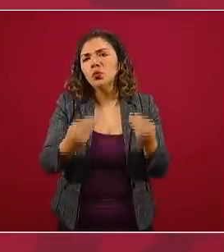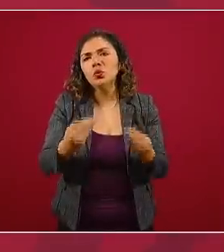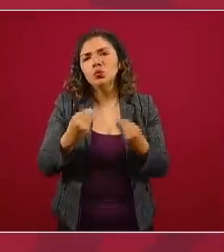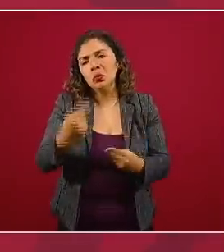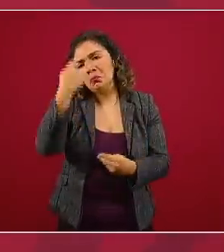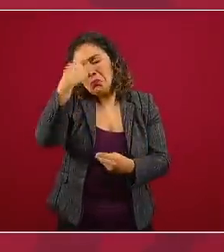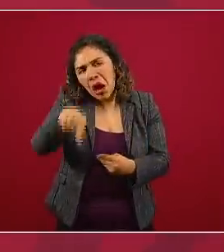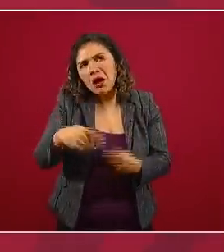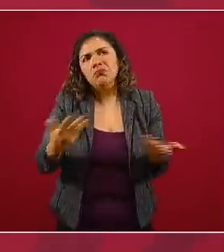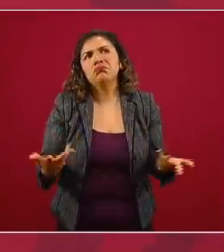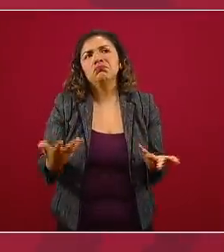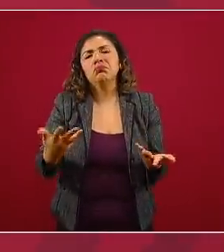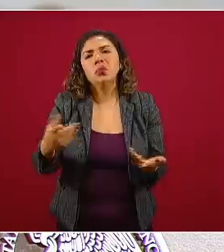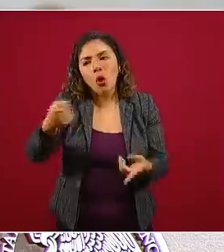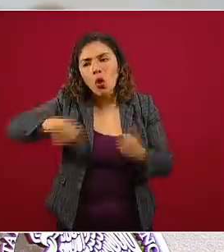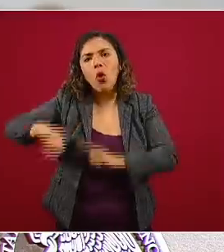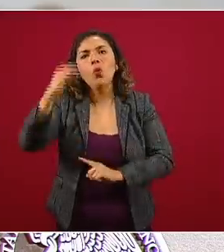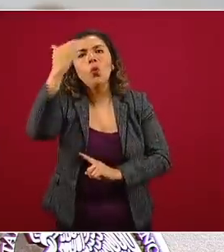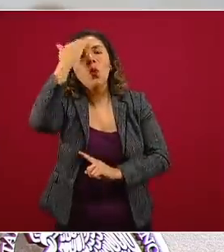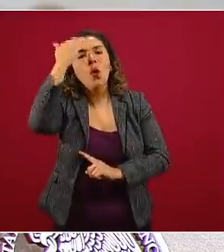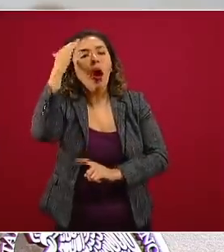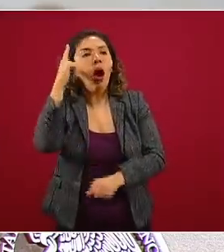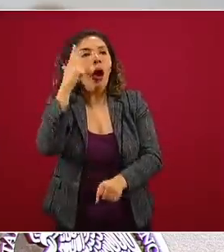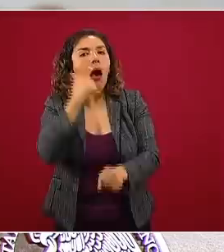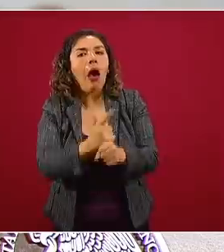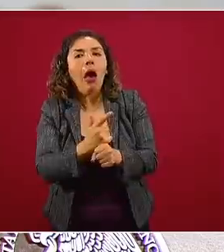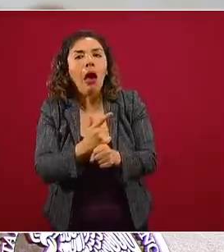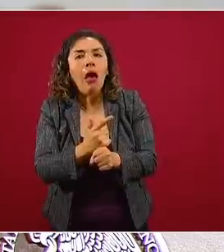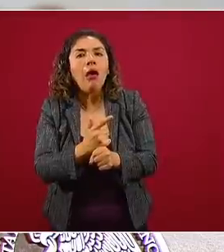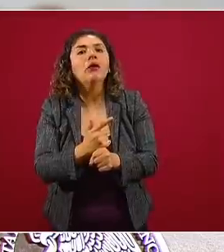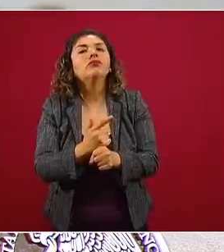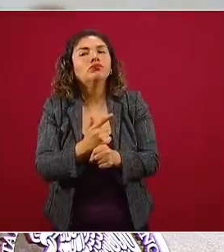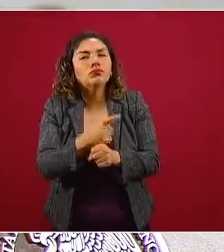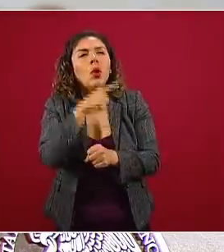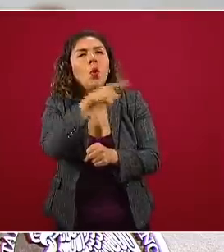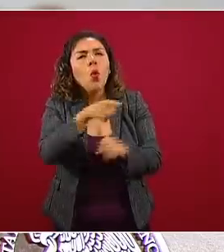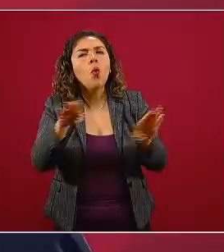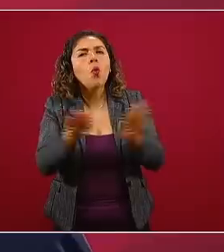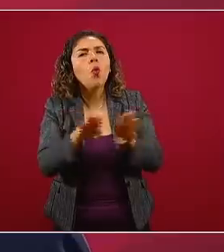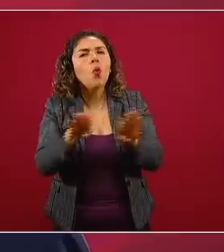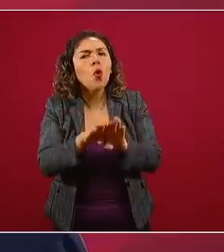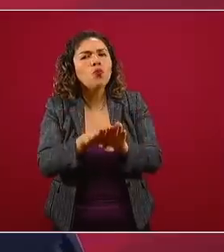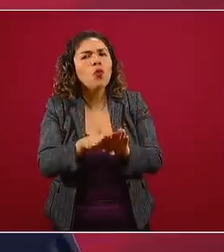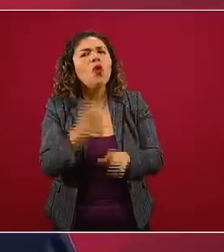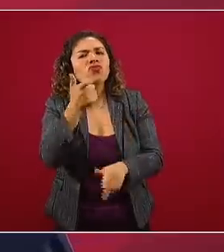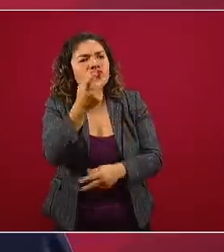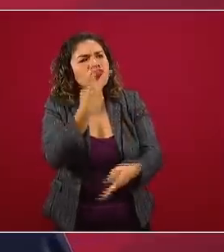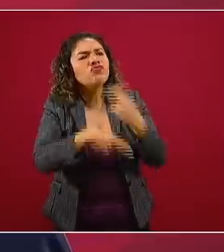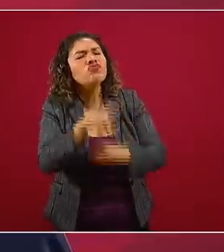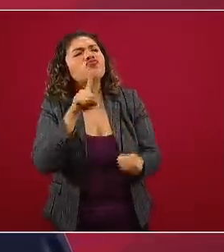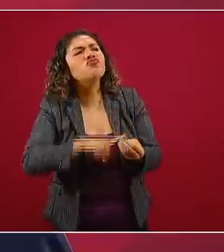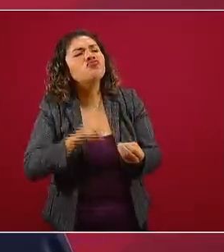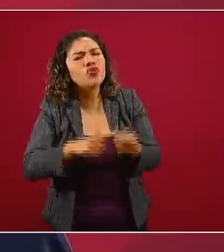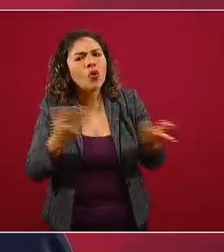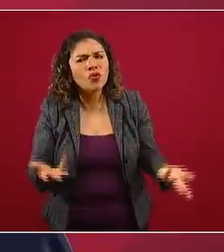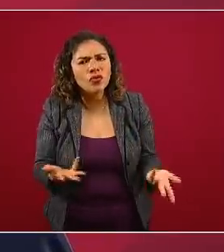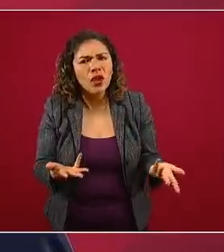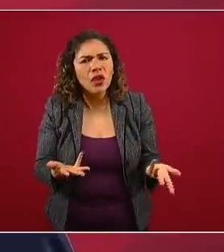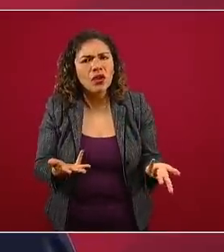a que se conozca como lo hicieron de dónde salió el dinero